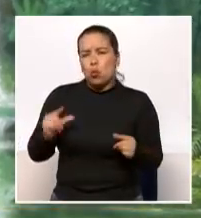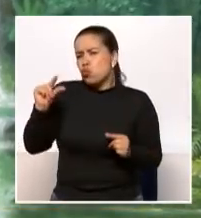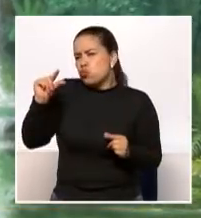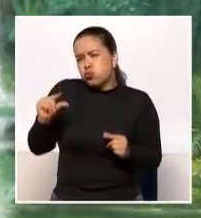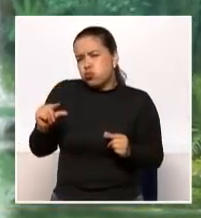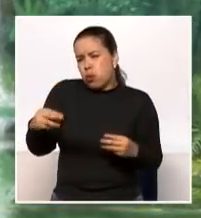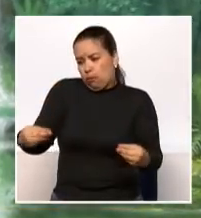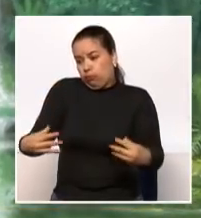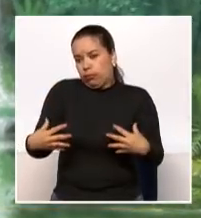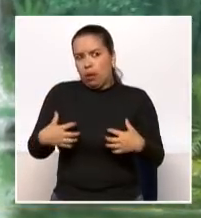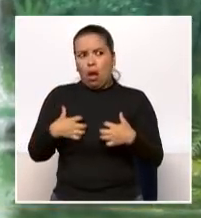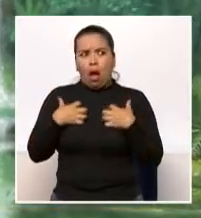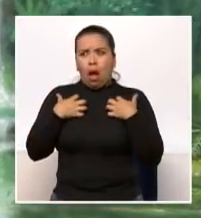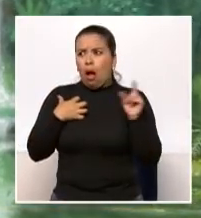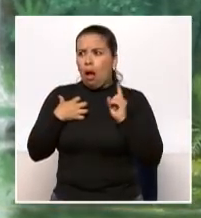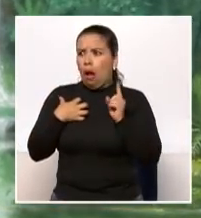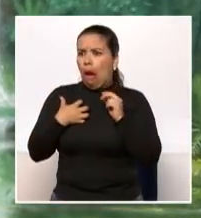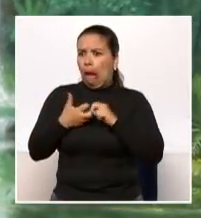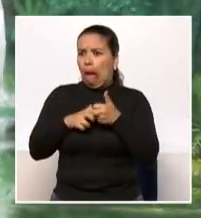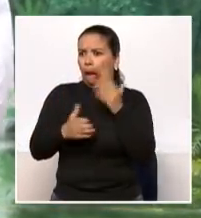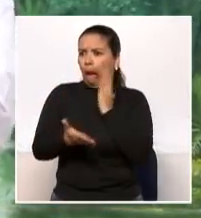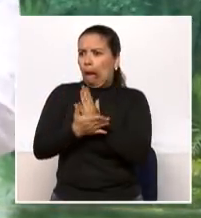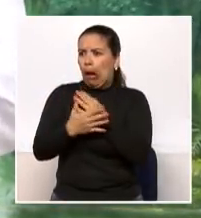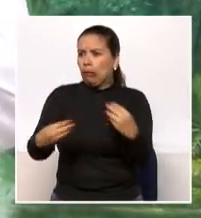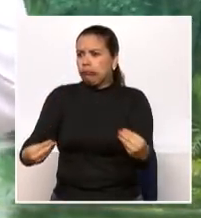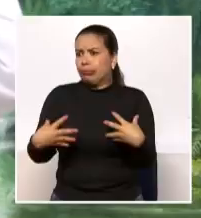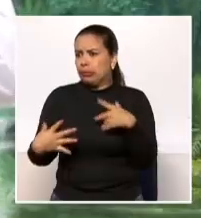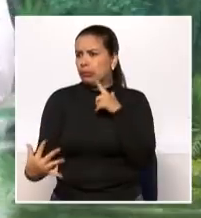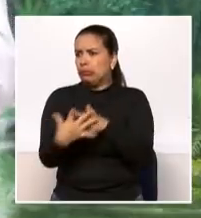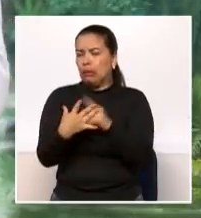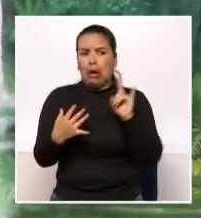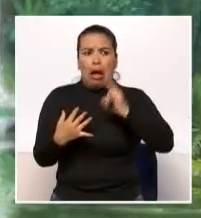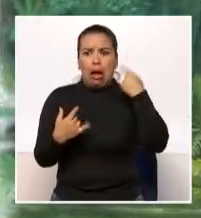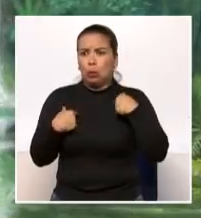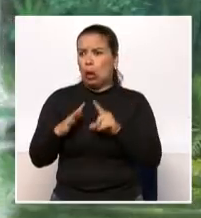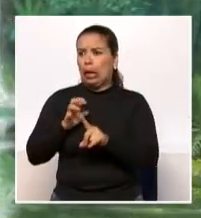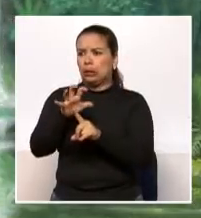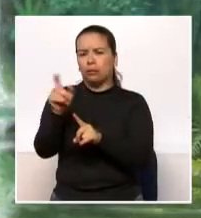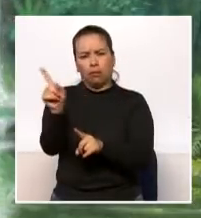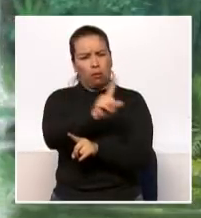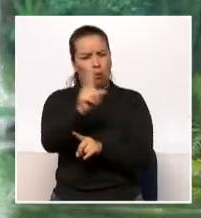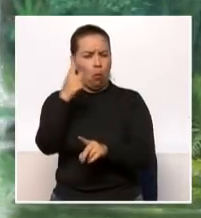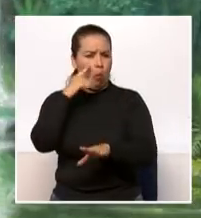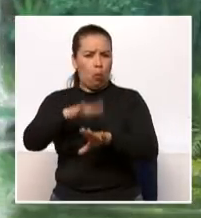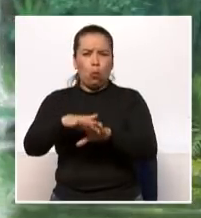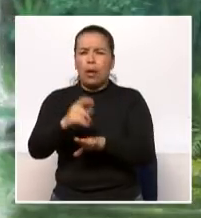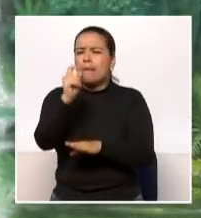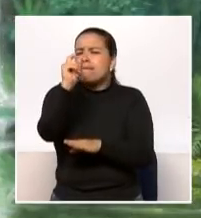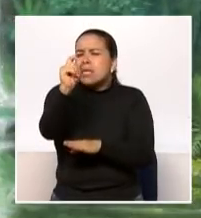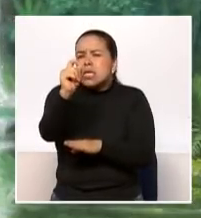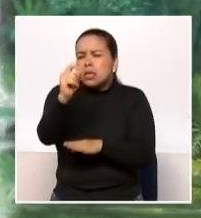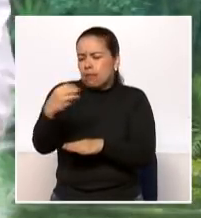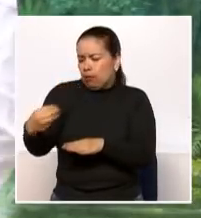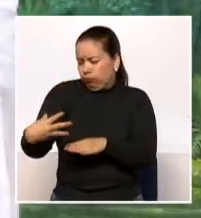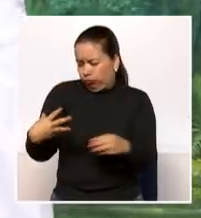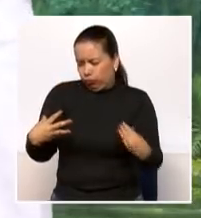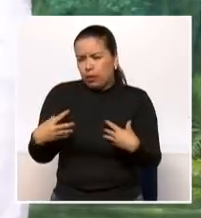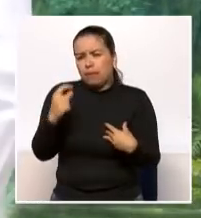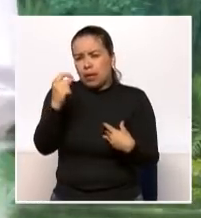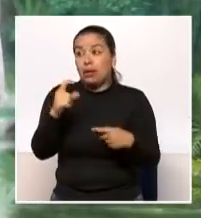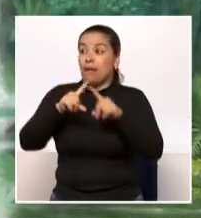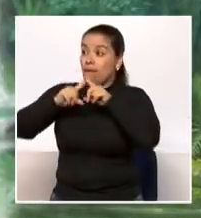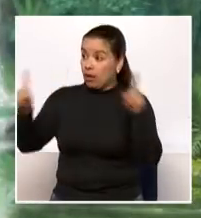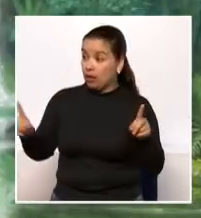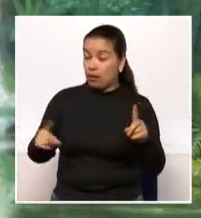para que la gente de pronto no se asuste porque dicen, no es que la mamografía es algo muy grave, te produce cáncer, no. Es muy pequeña la radiación, ¿sí? Diferente al rayos